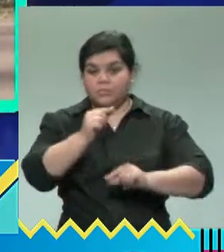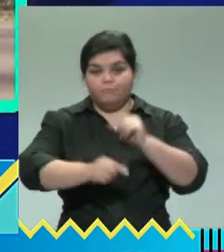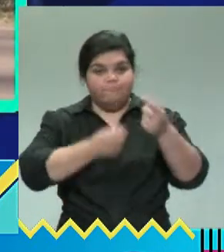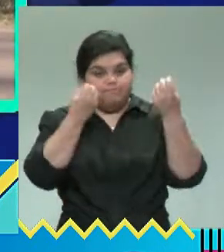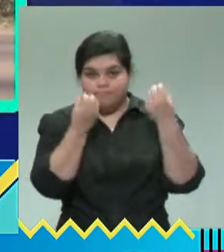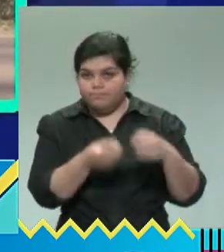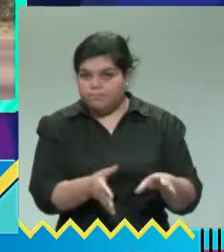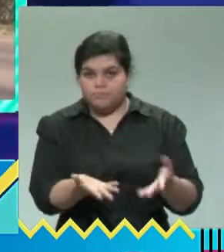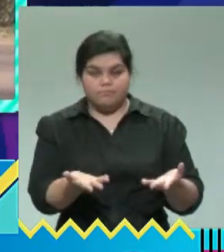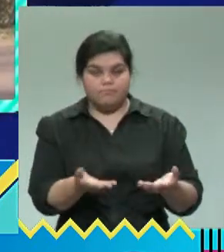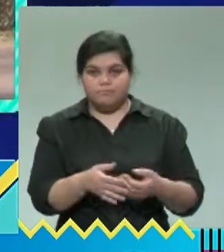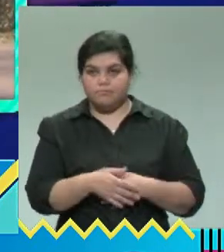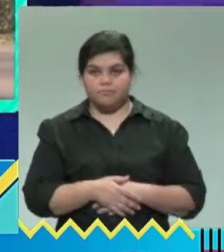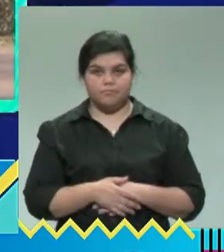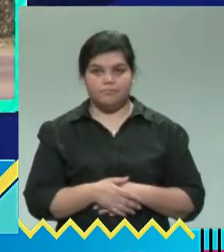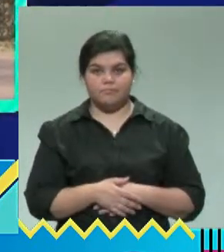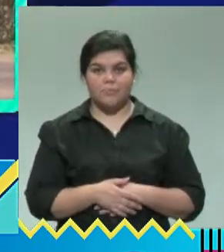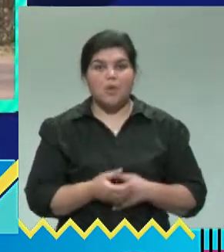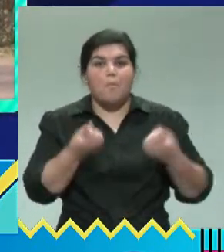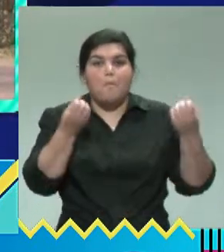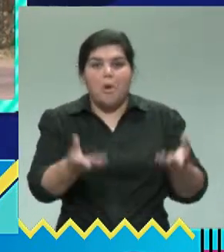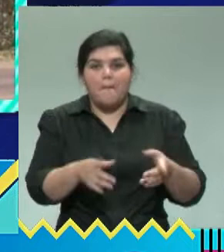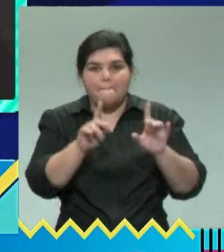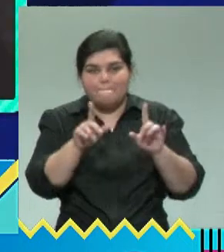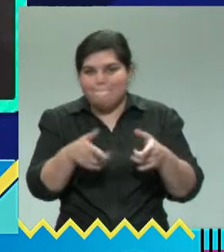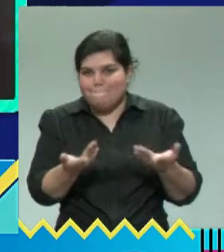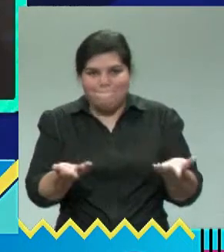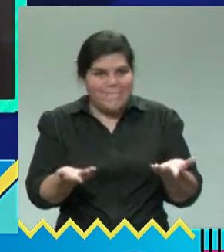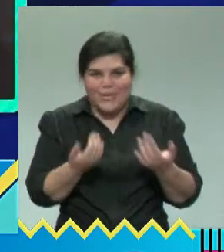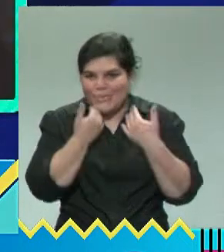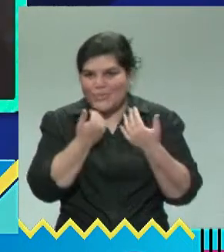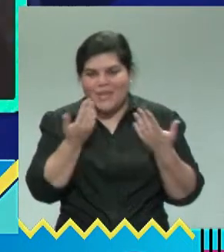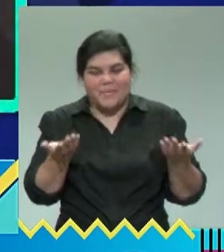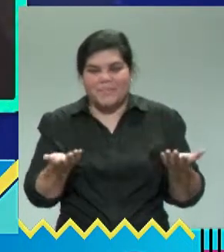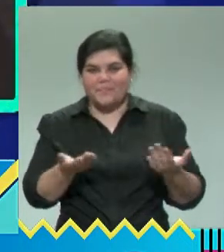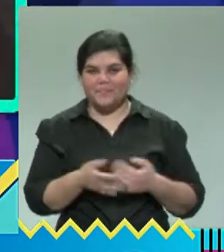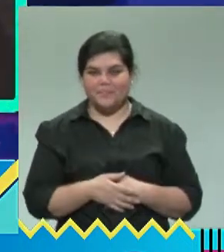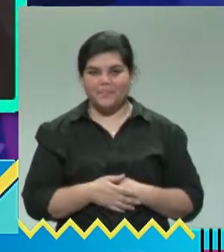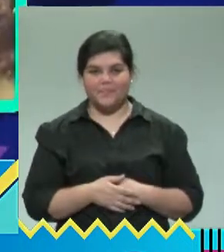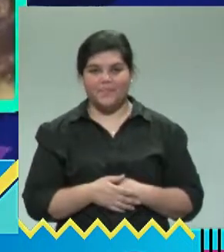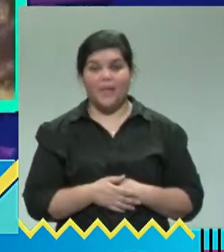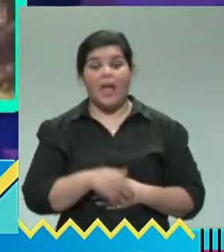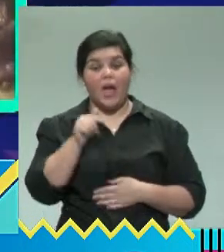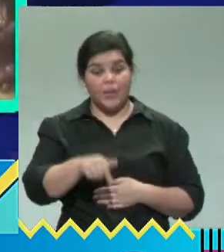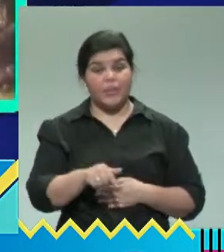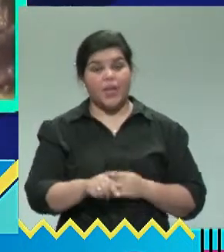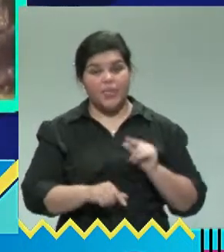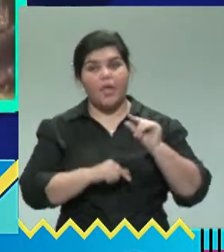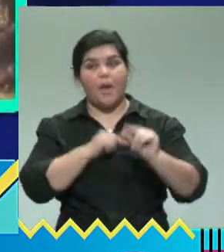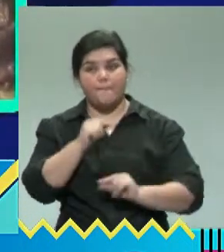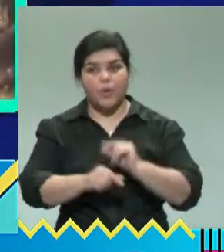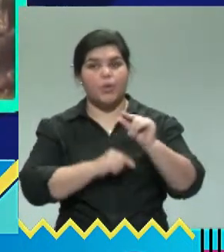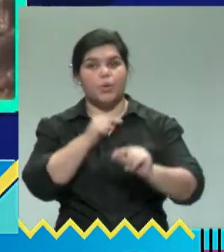poco por causas desconocidas. Y bueno, parece ser que ahora se está intentando volver a